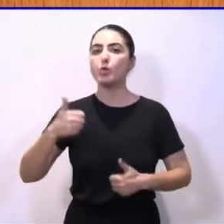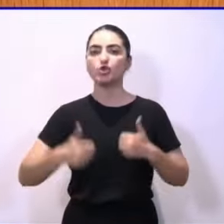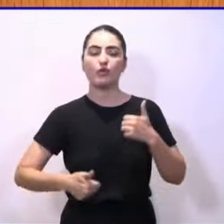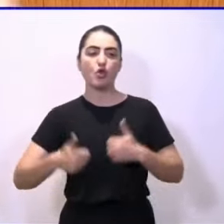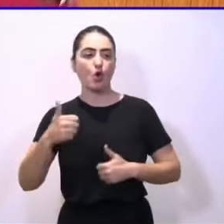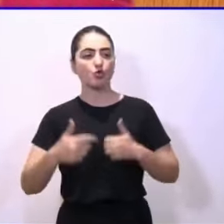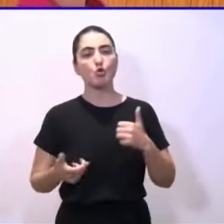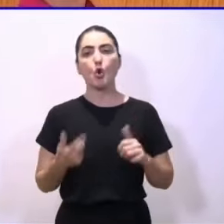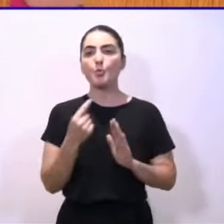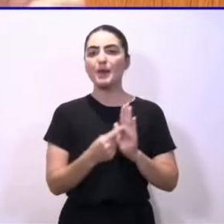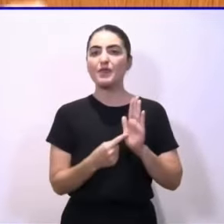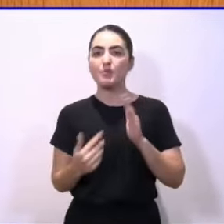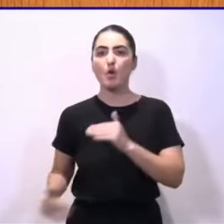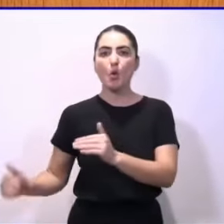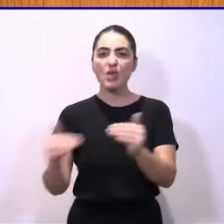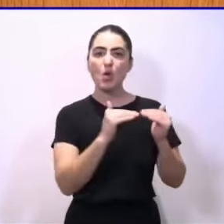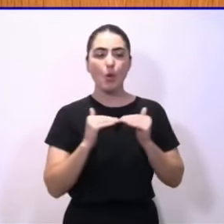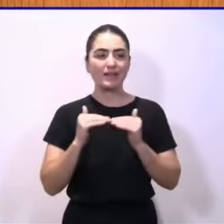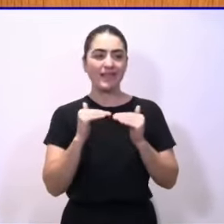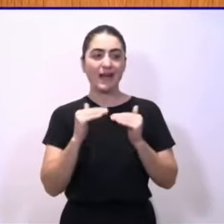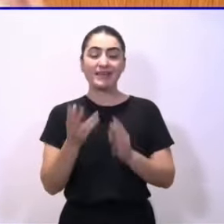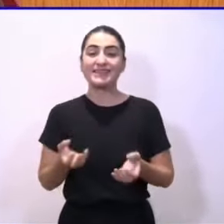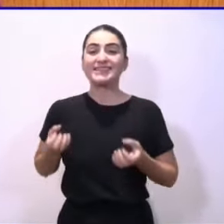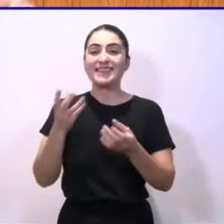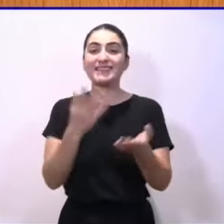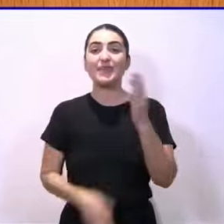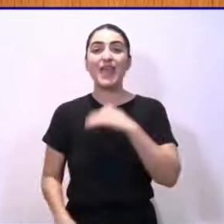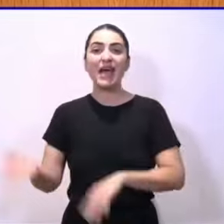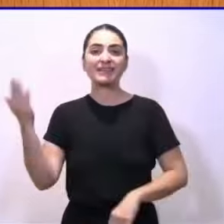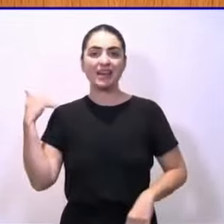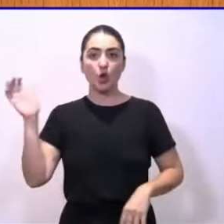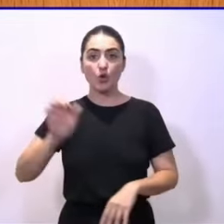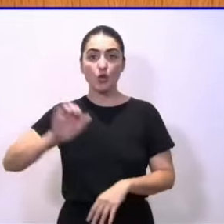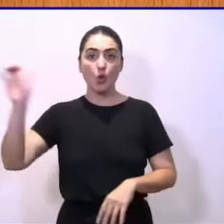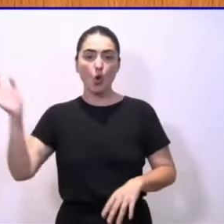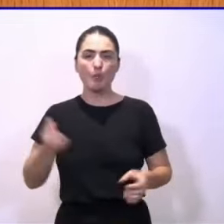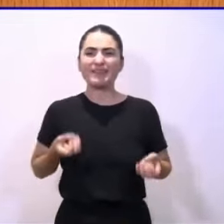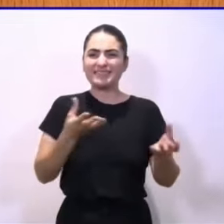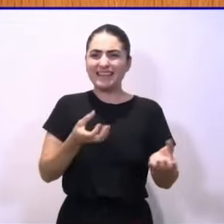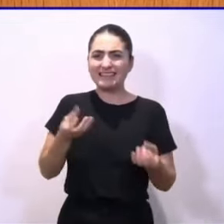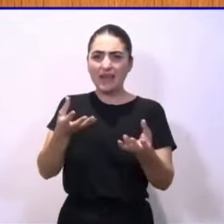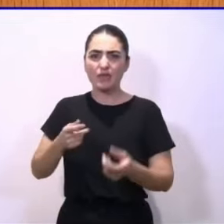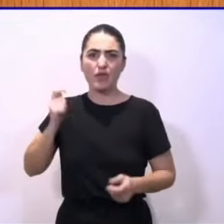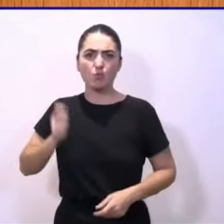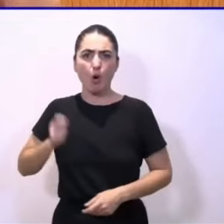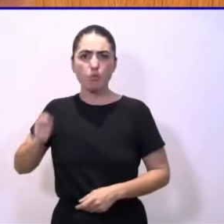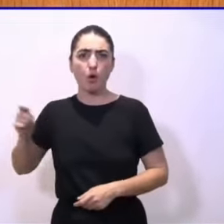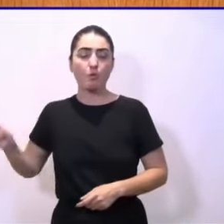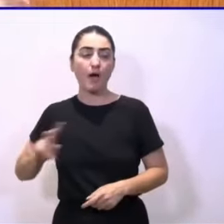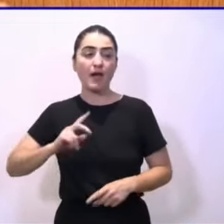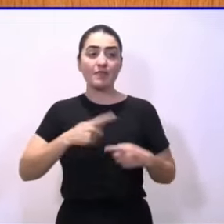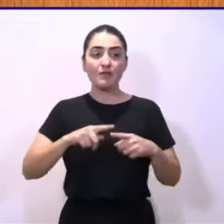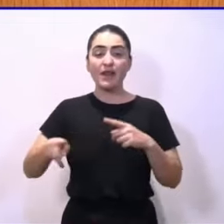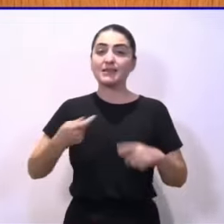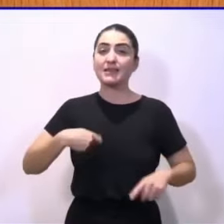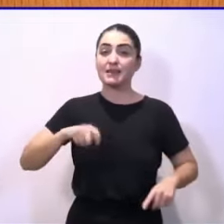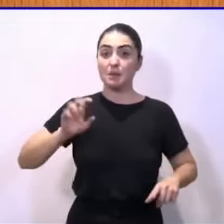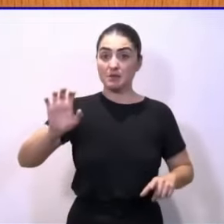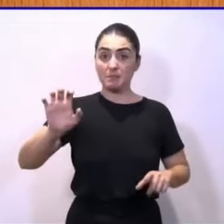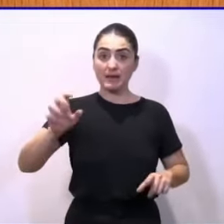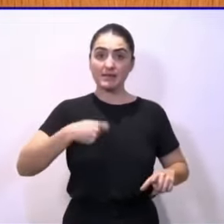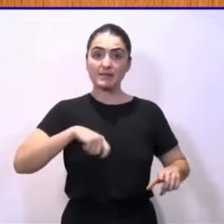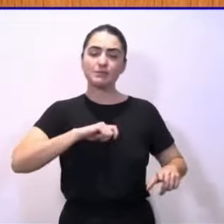igualdad, mérito y capacidad. Ya la sentencia anterior del Tribunal de Justicia de la Unión Europea y distintas sentencias de nuestro propio país decían